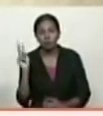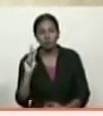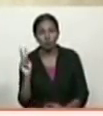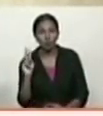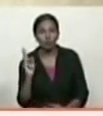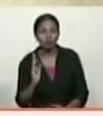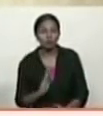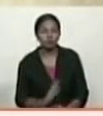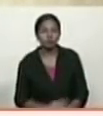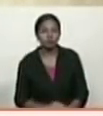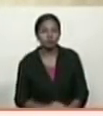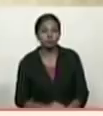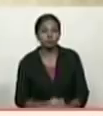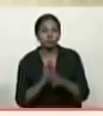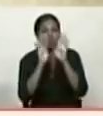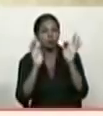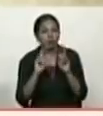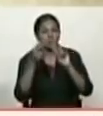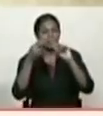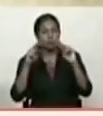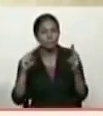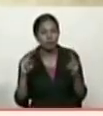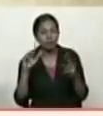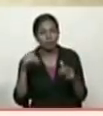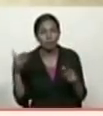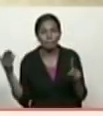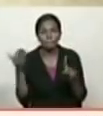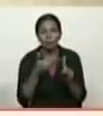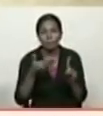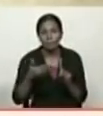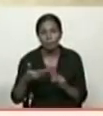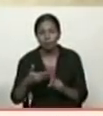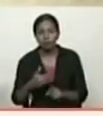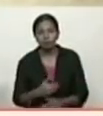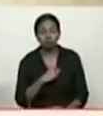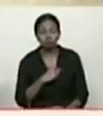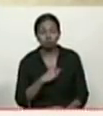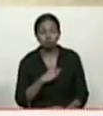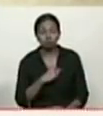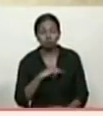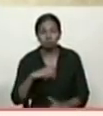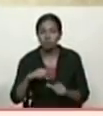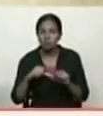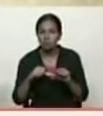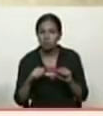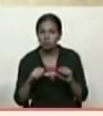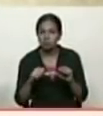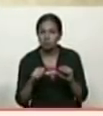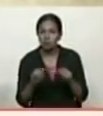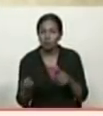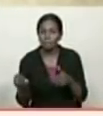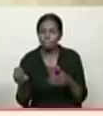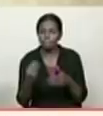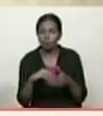en momentos de paz y en momentos de agresión. Aquí están con nosotros en esta